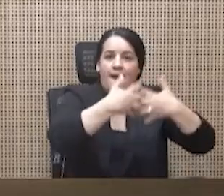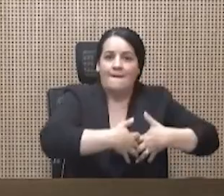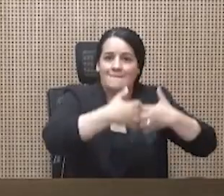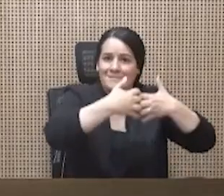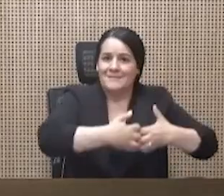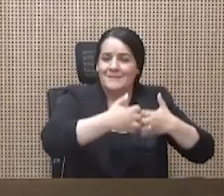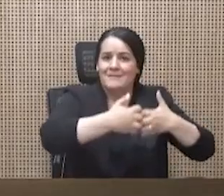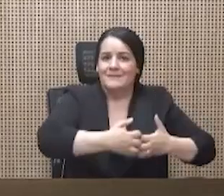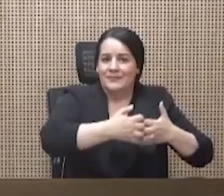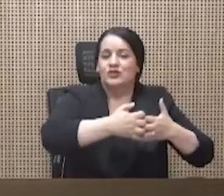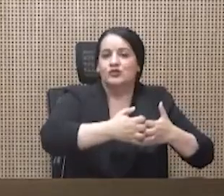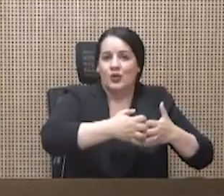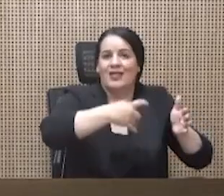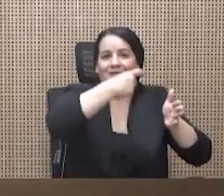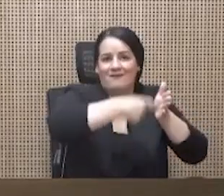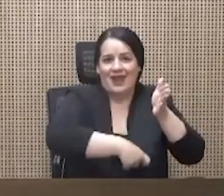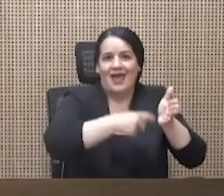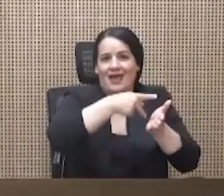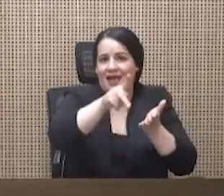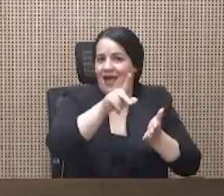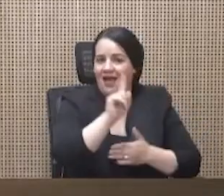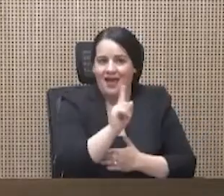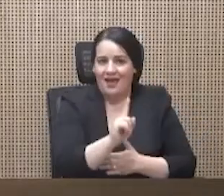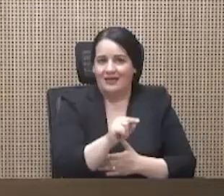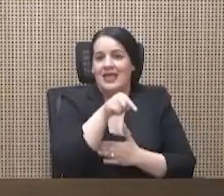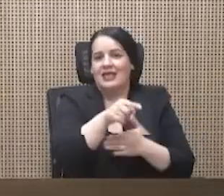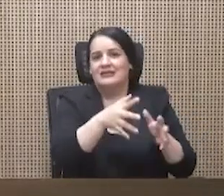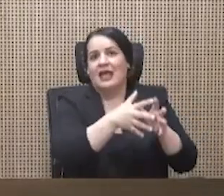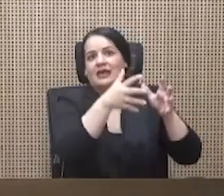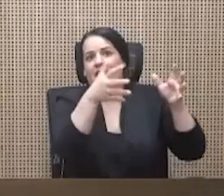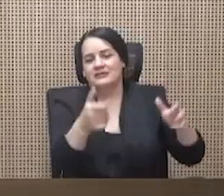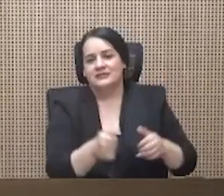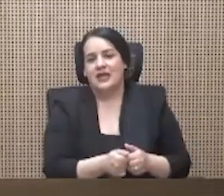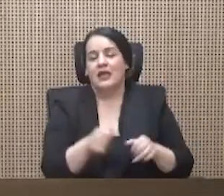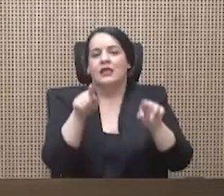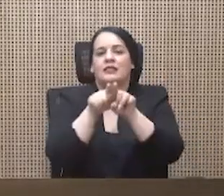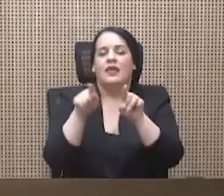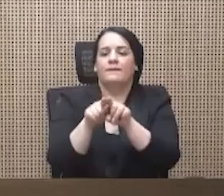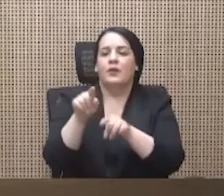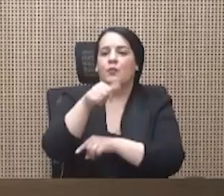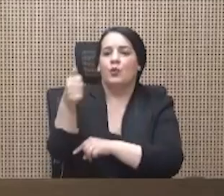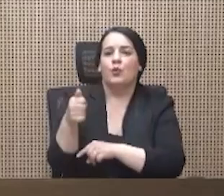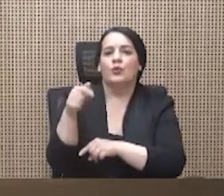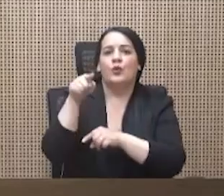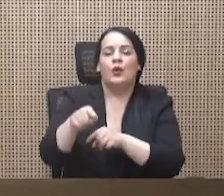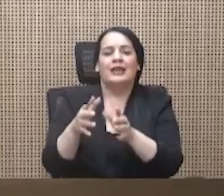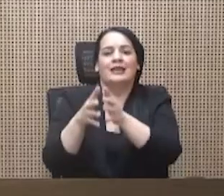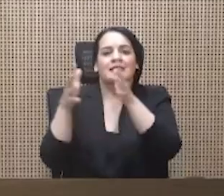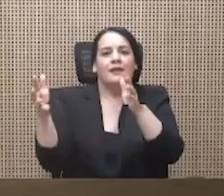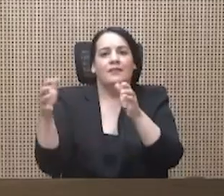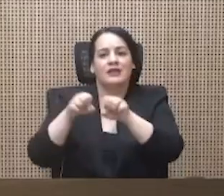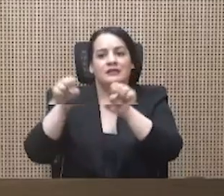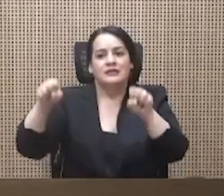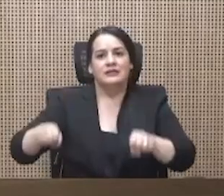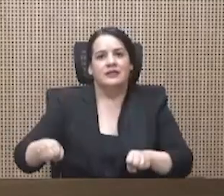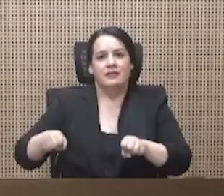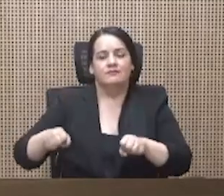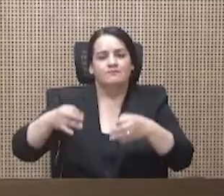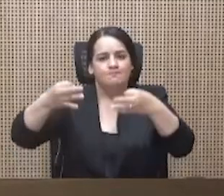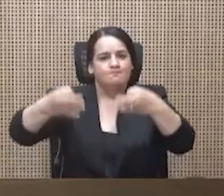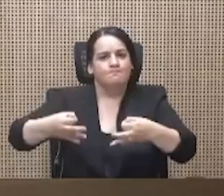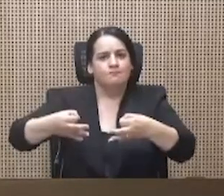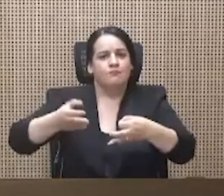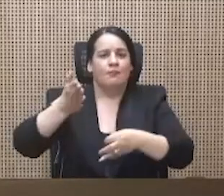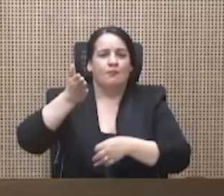crece exponencialmente, mientras que por el otro lado, el crecimiento del régimen definitivo es aún